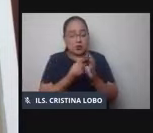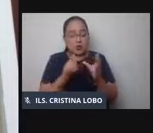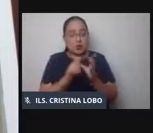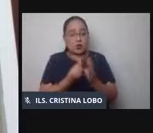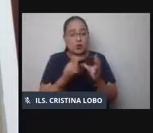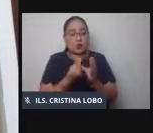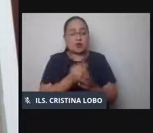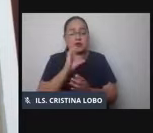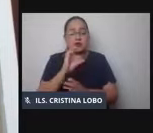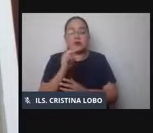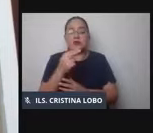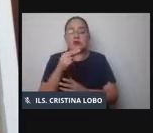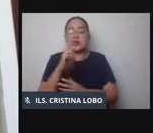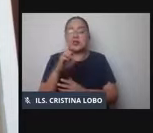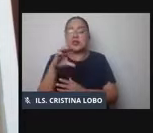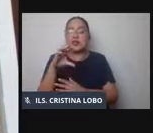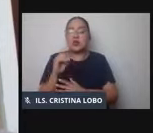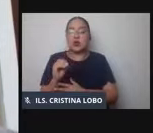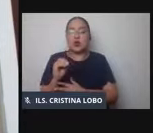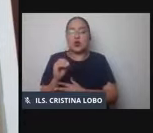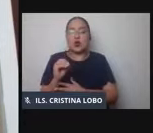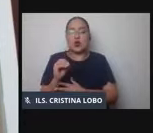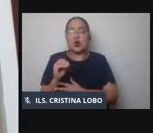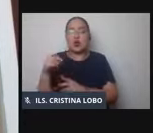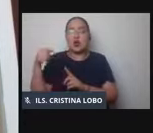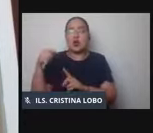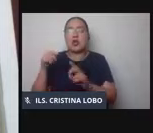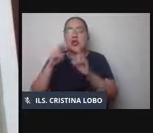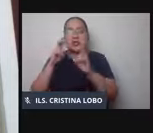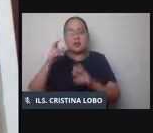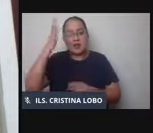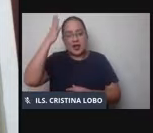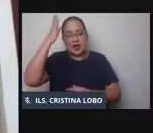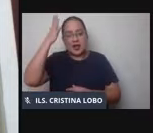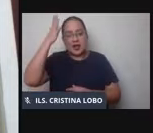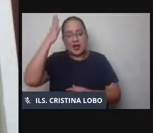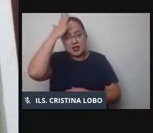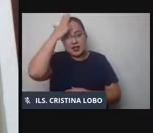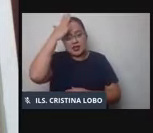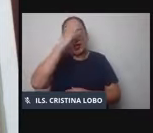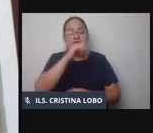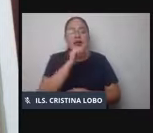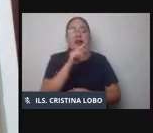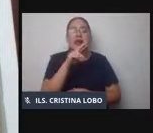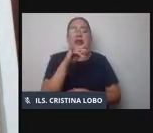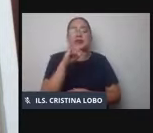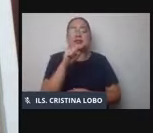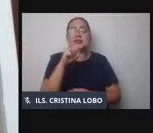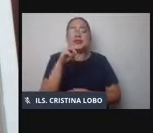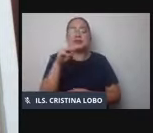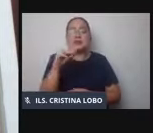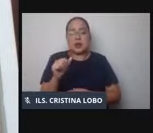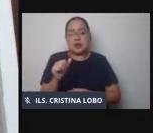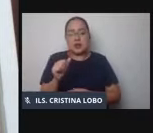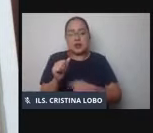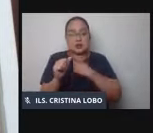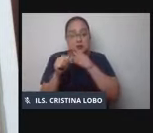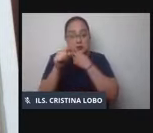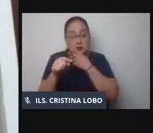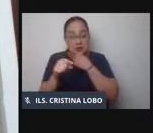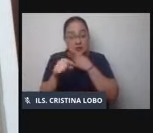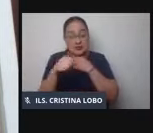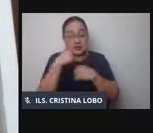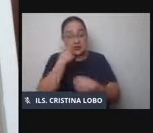Checo en el tema de liderazgo carisma, por favor, hoy aprovechemos